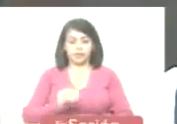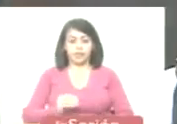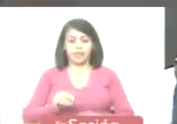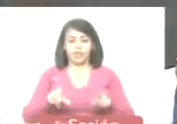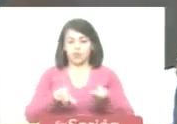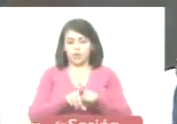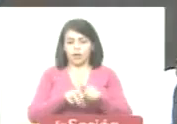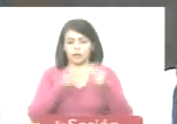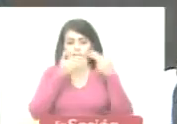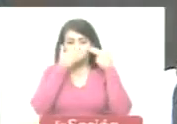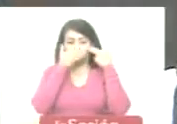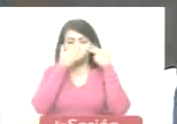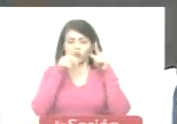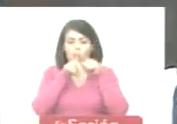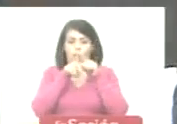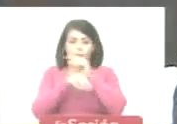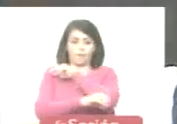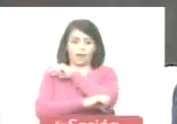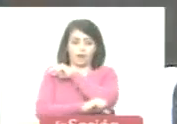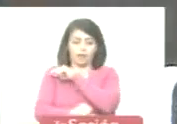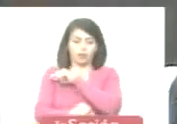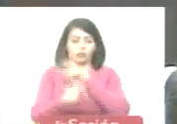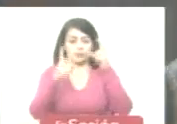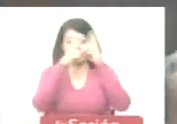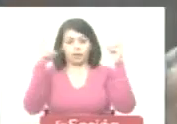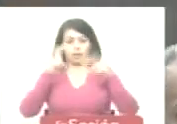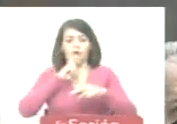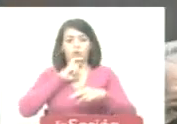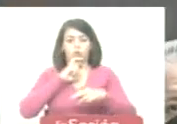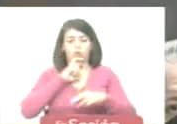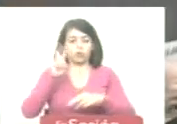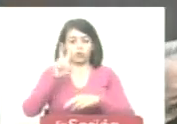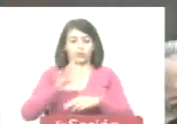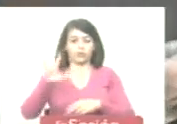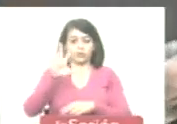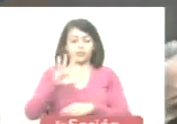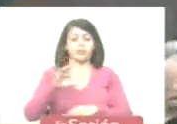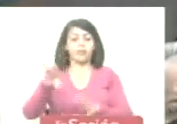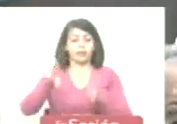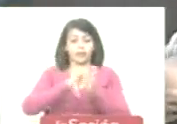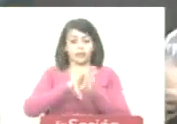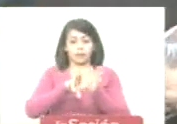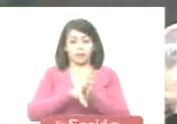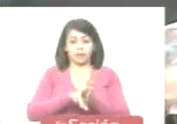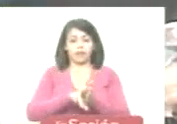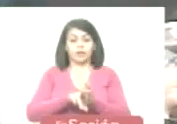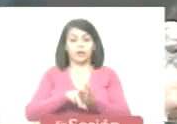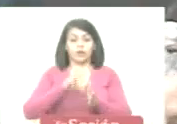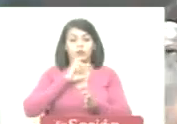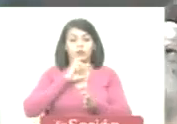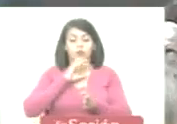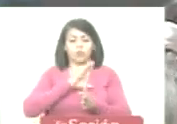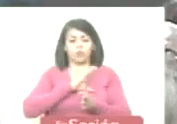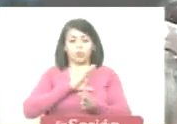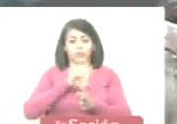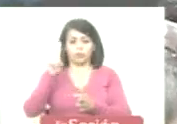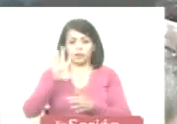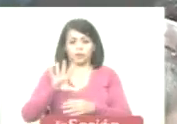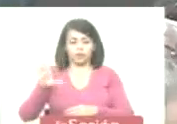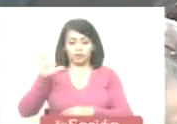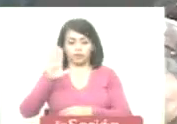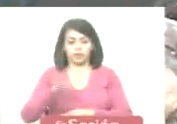secuestro y de malandraje sobre el tema del oro venezolano. Y repito, oro que pertenece al Estado